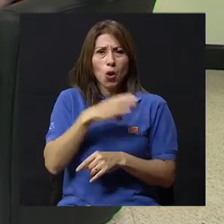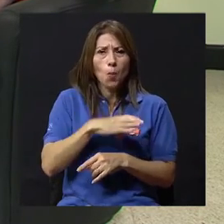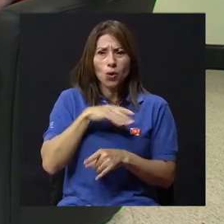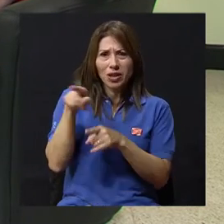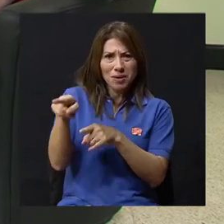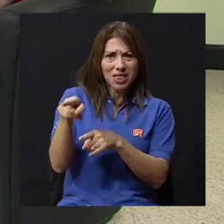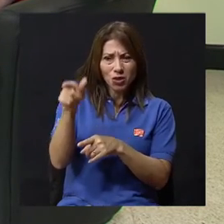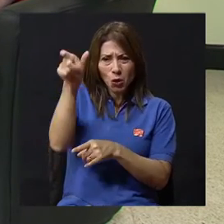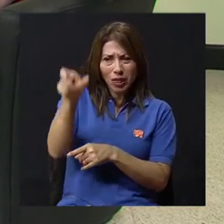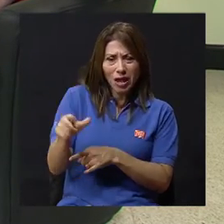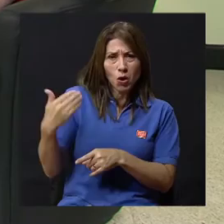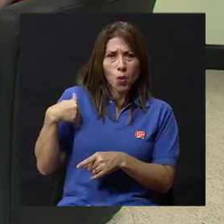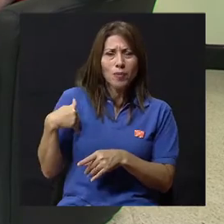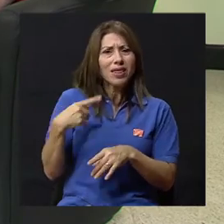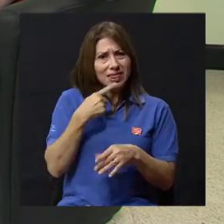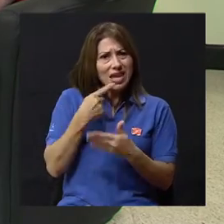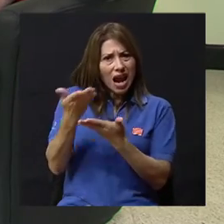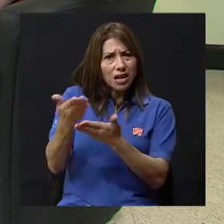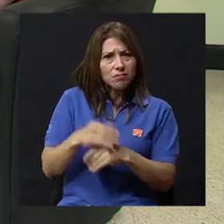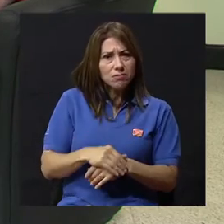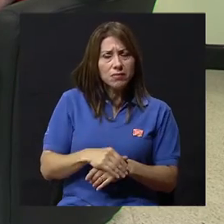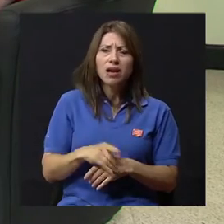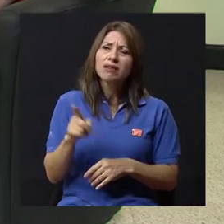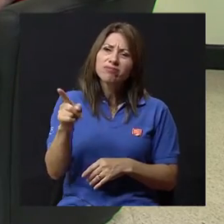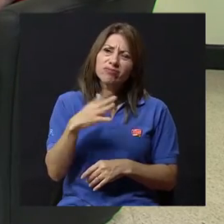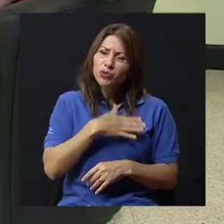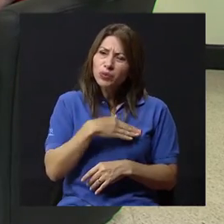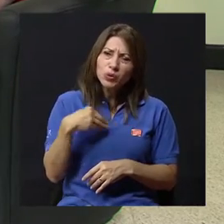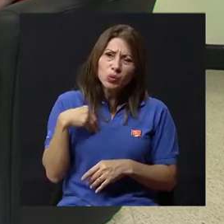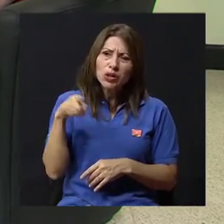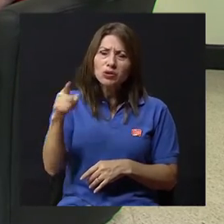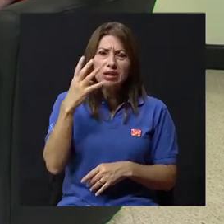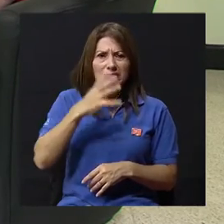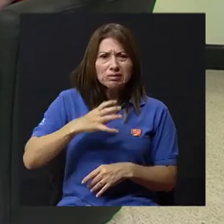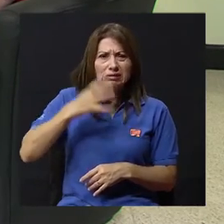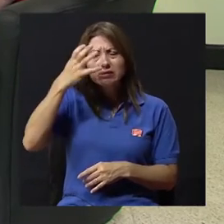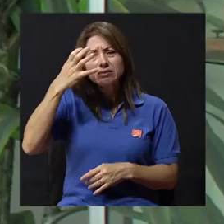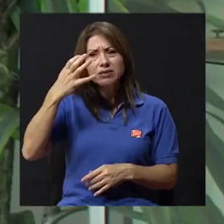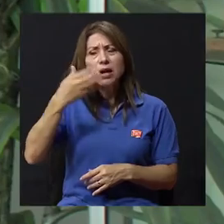verás que me molesta que estés tan amargado. Yo quisiera que me acompañaras más,